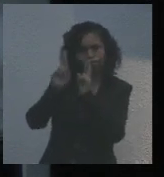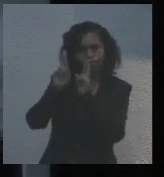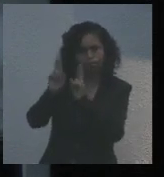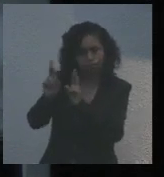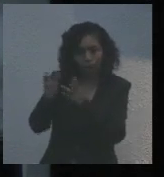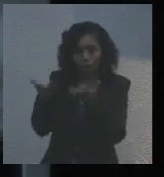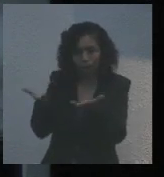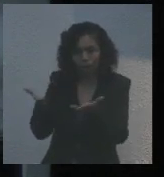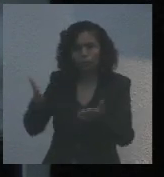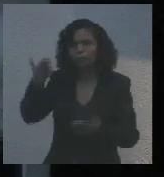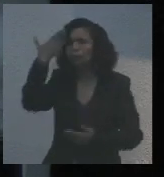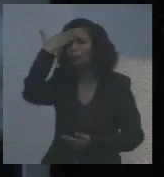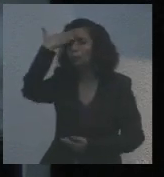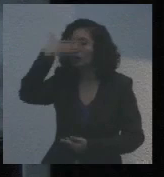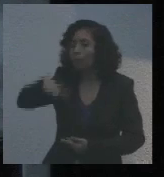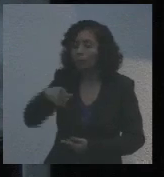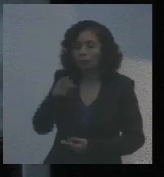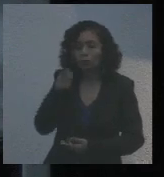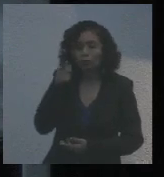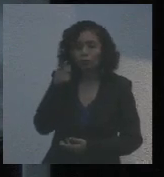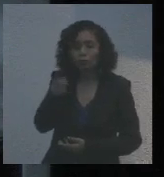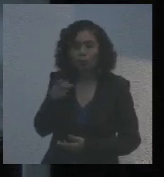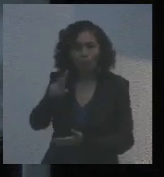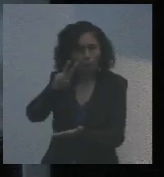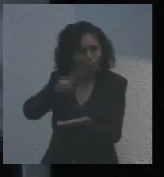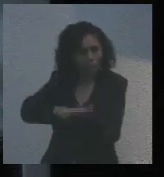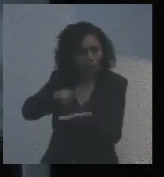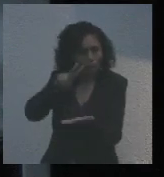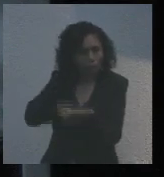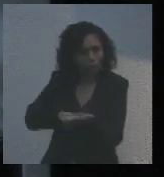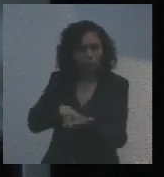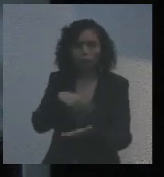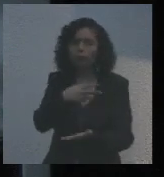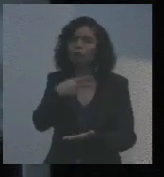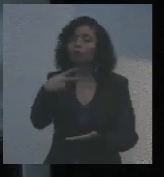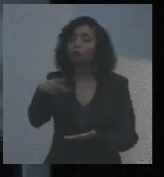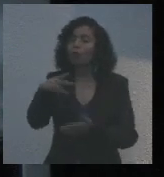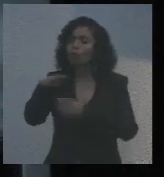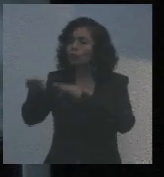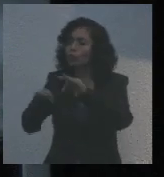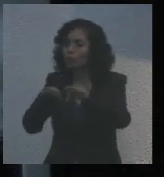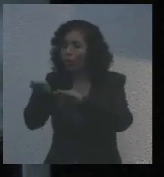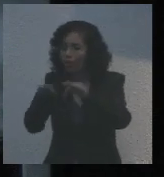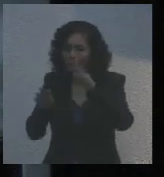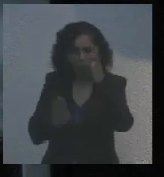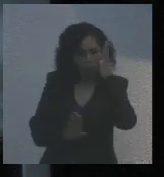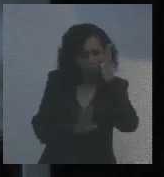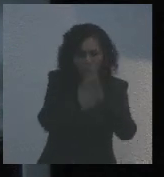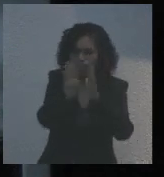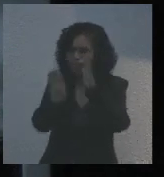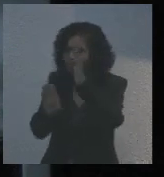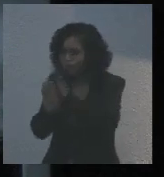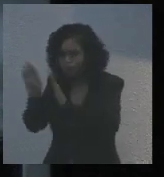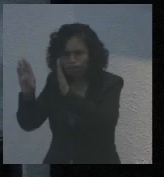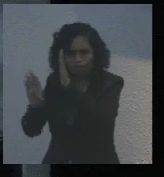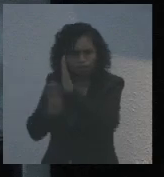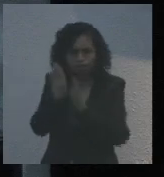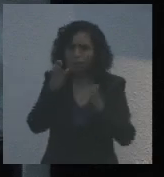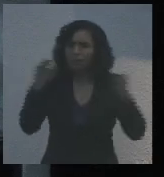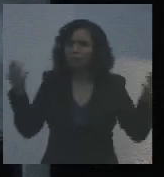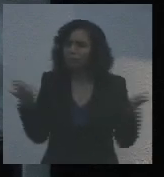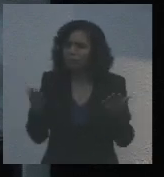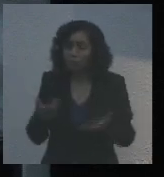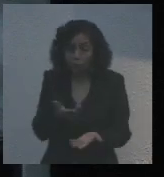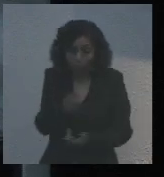y reconocer el inmenso valor de las contribuciones sobresalientes que has realizado como